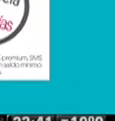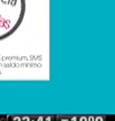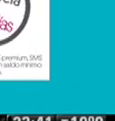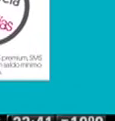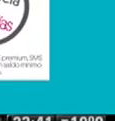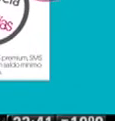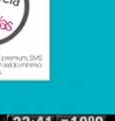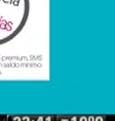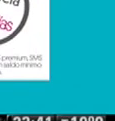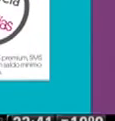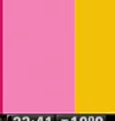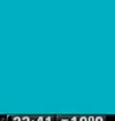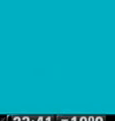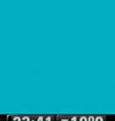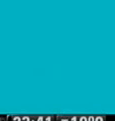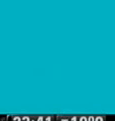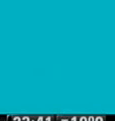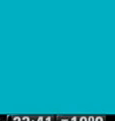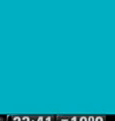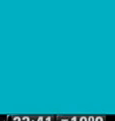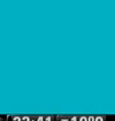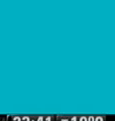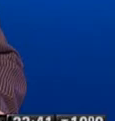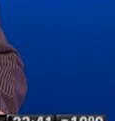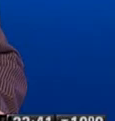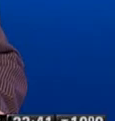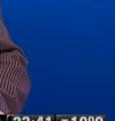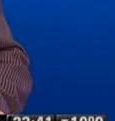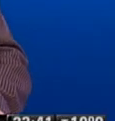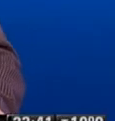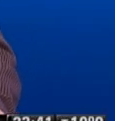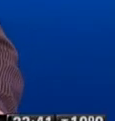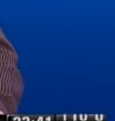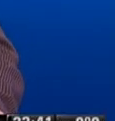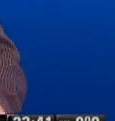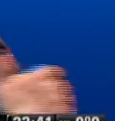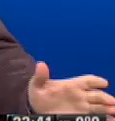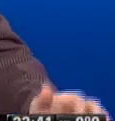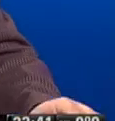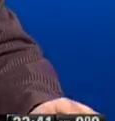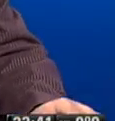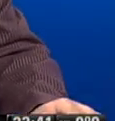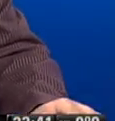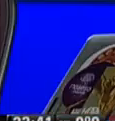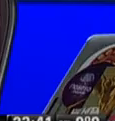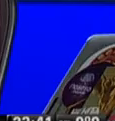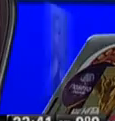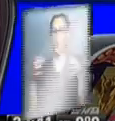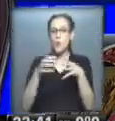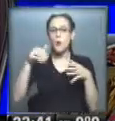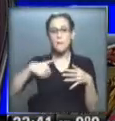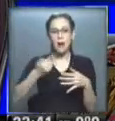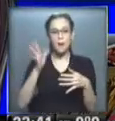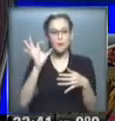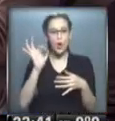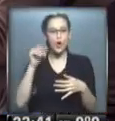15 pesos. Personal, cada persona es un mundo. Nos agarró el final, Maxi, bien por Mambo Negro. Ahí está, me gustó la